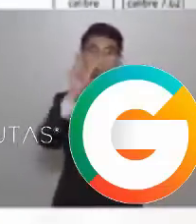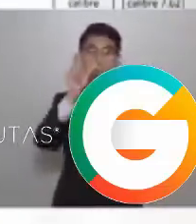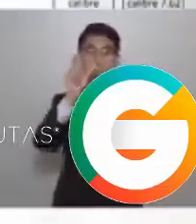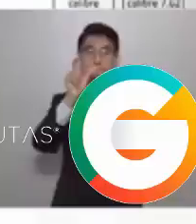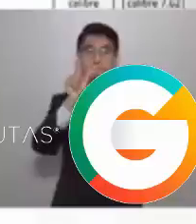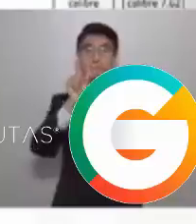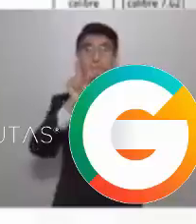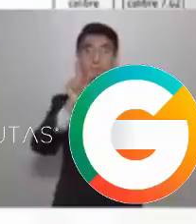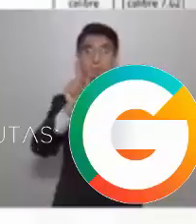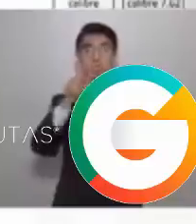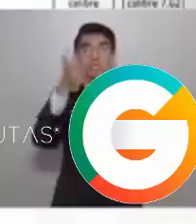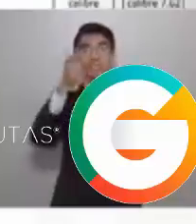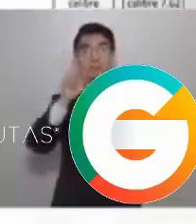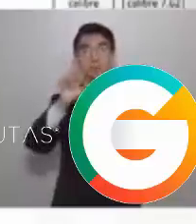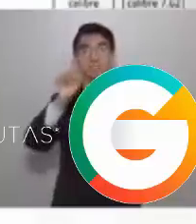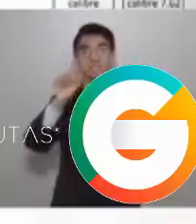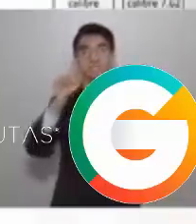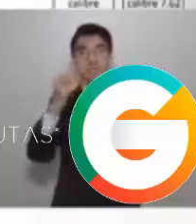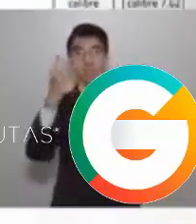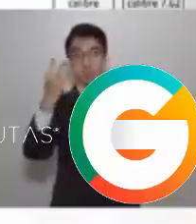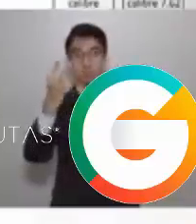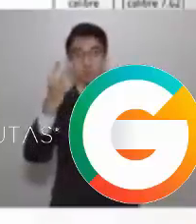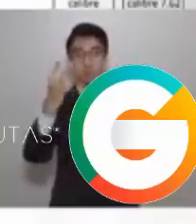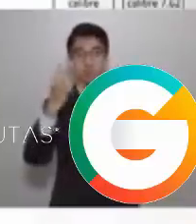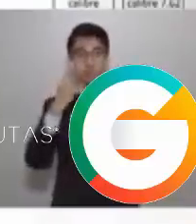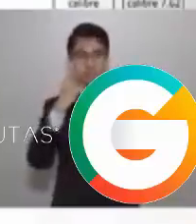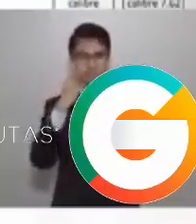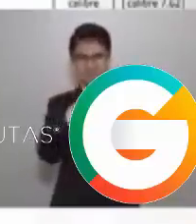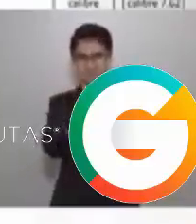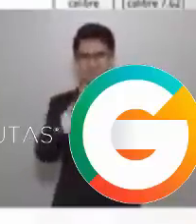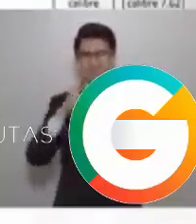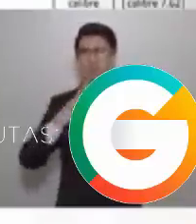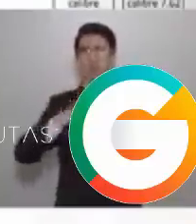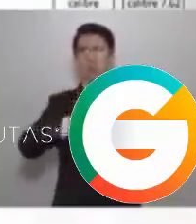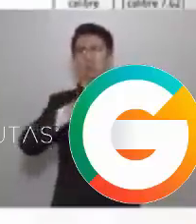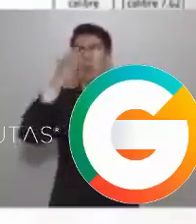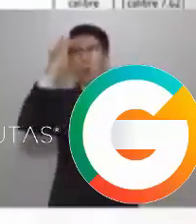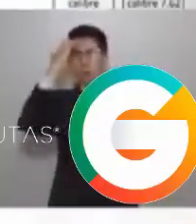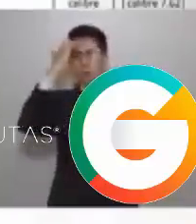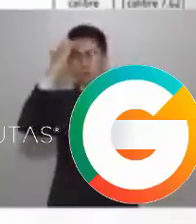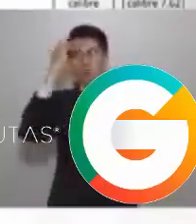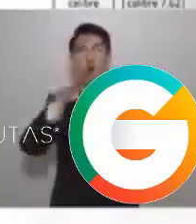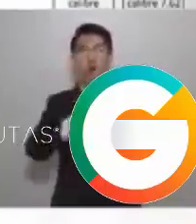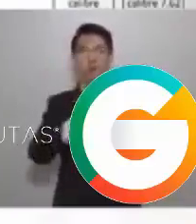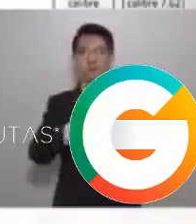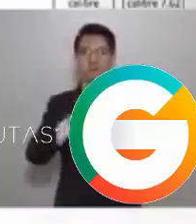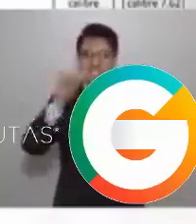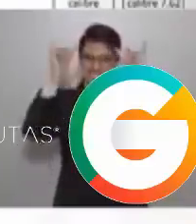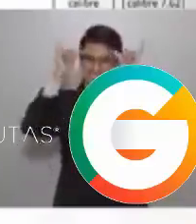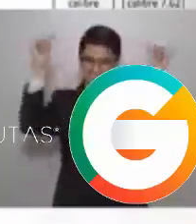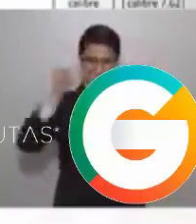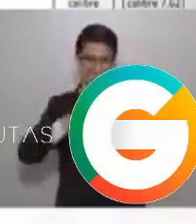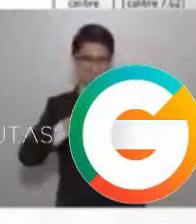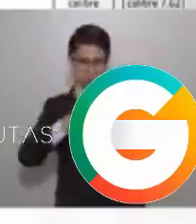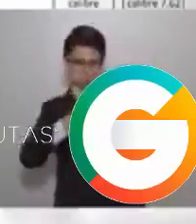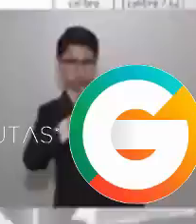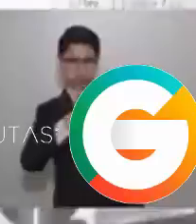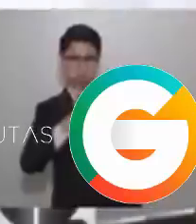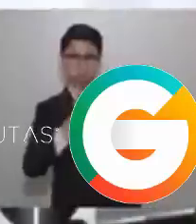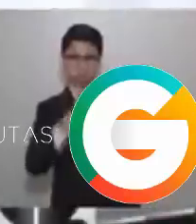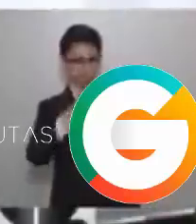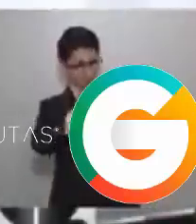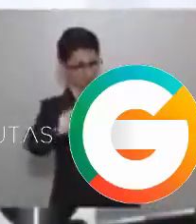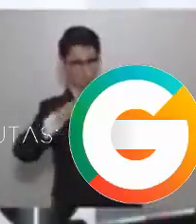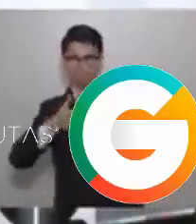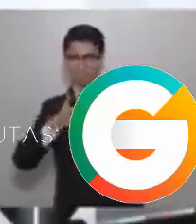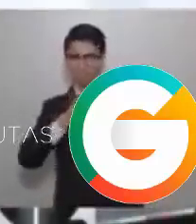calibre 7.62x39, de las coloquialmente conocidos como cuernos de chivo. En el lugar de los hechos, entre